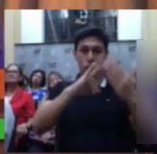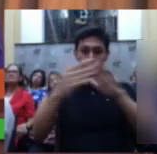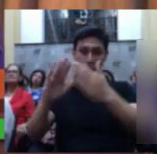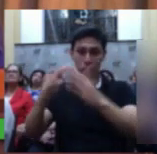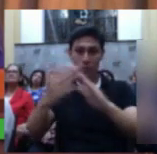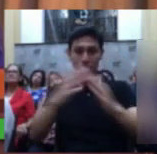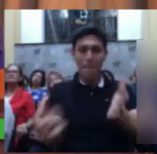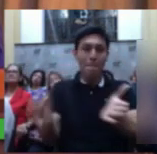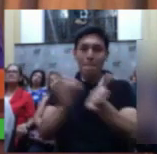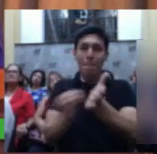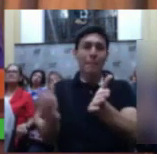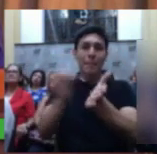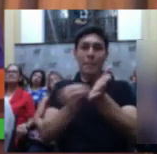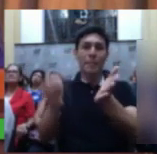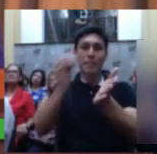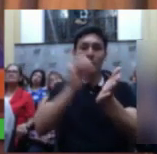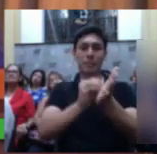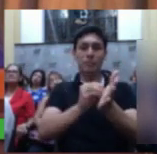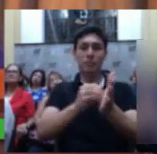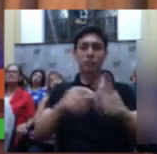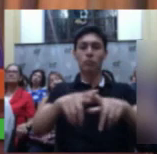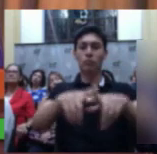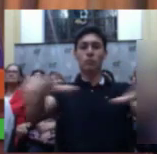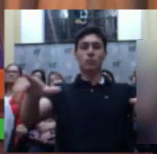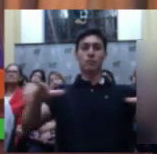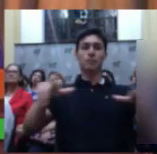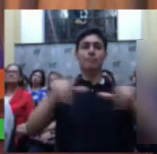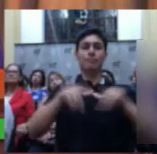hacen cada vez más un espacio humano.